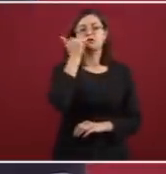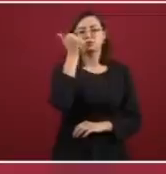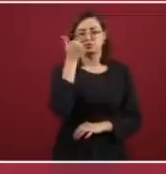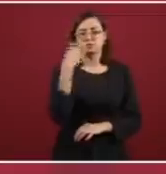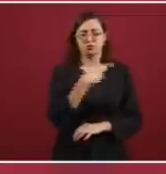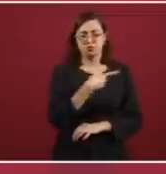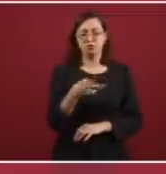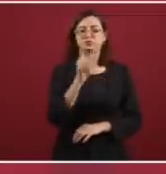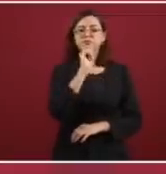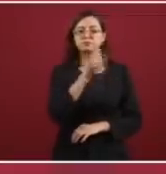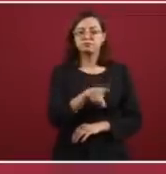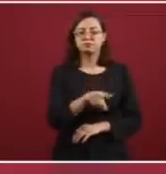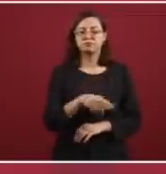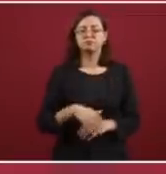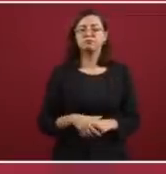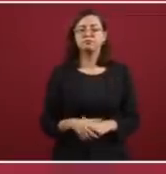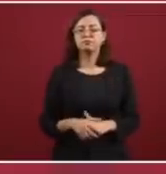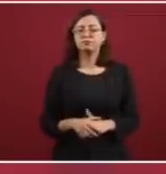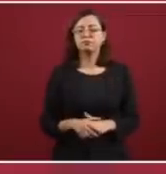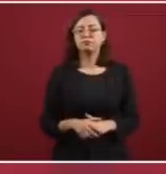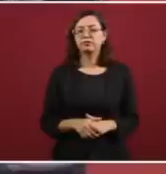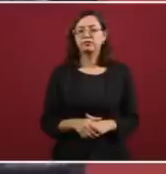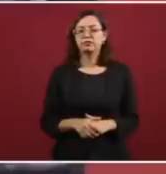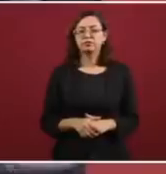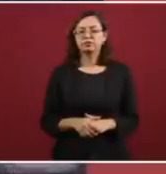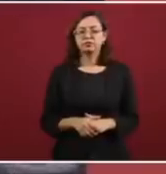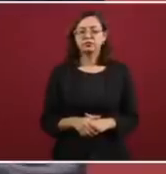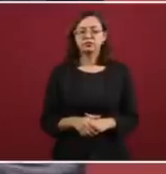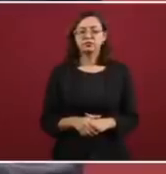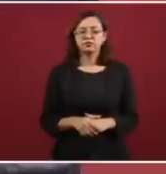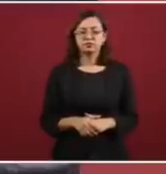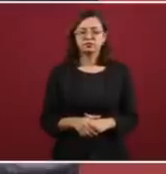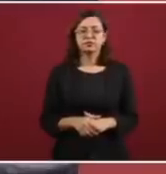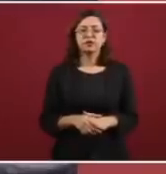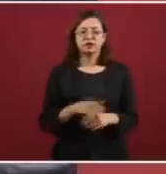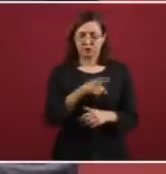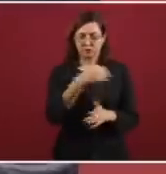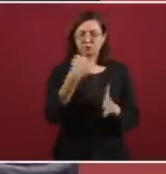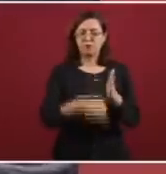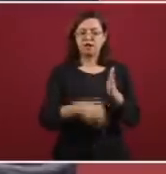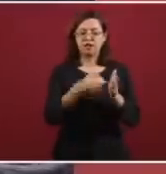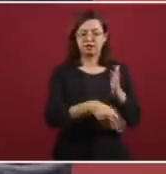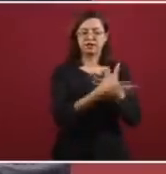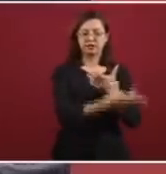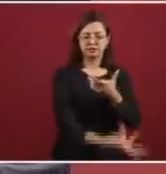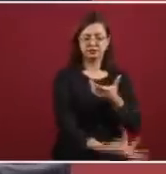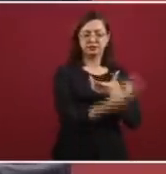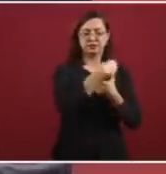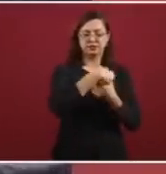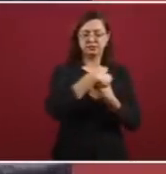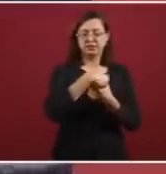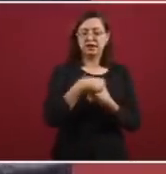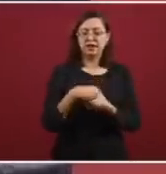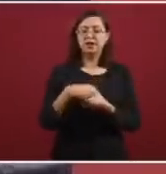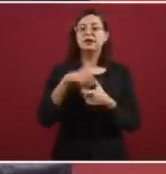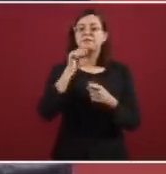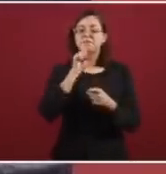recursos económicos. Y incorporar a alumnos